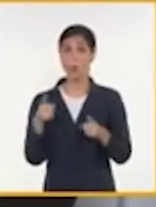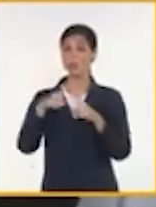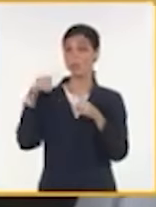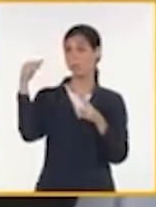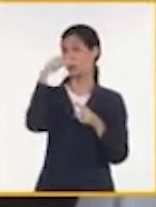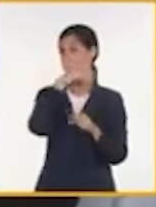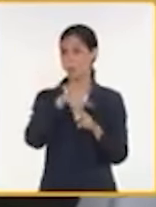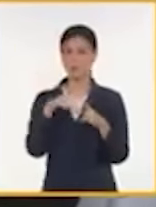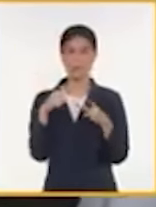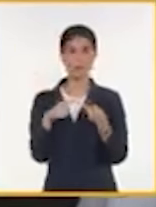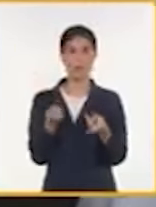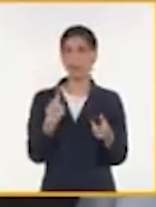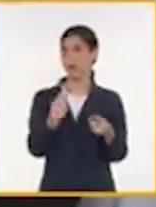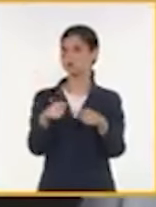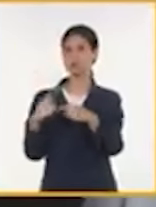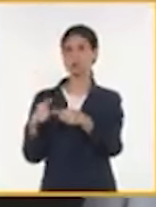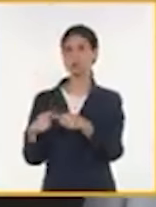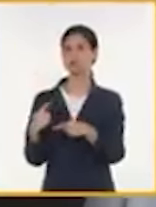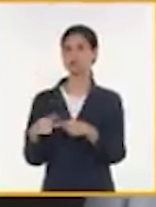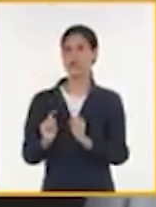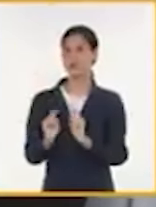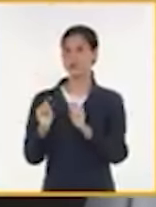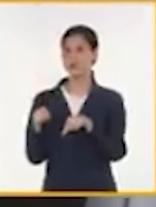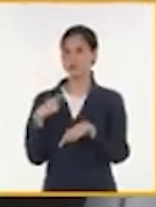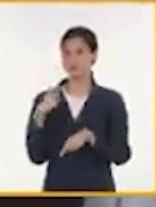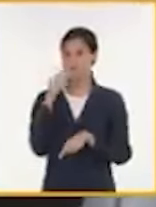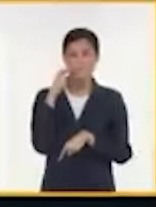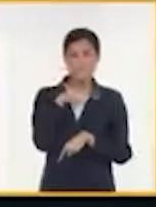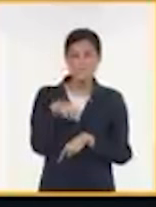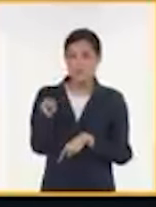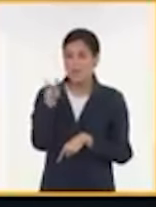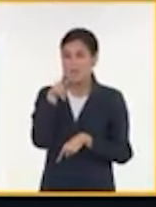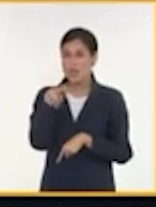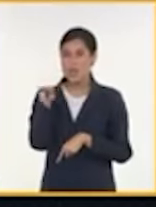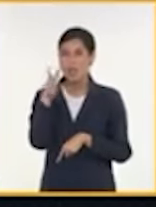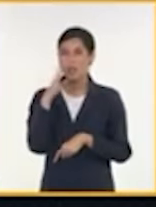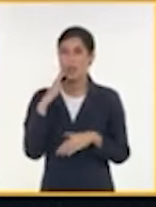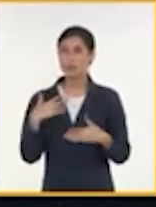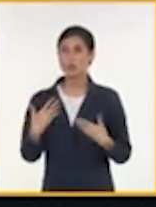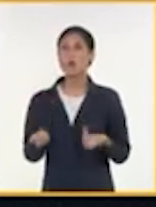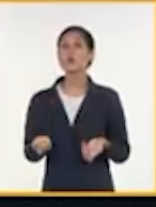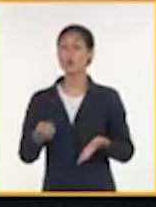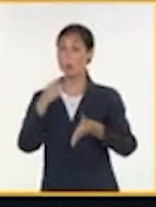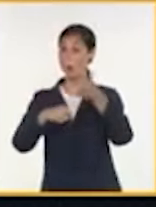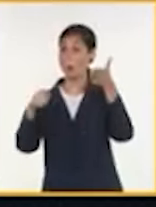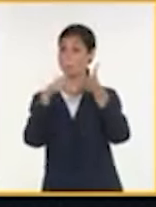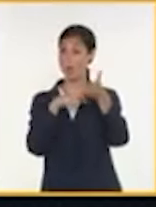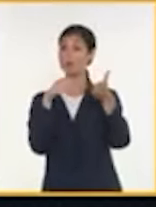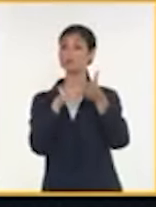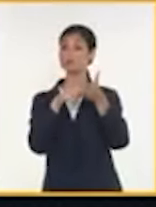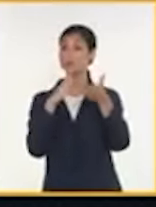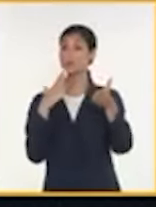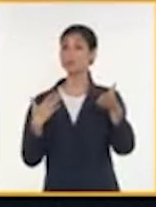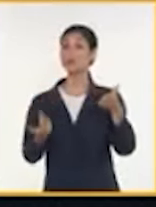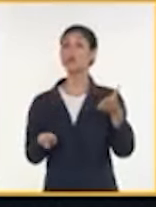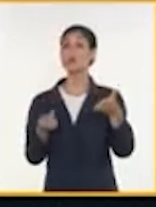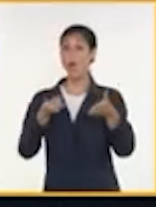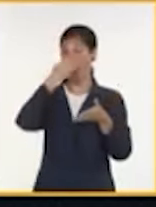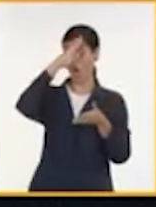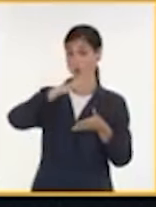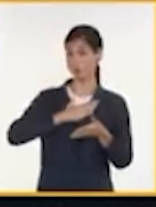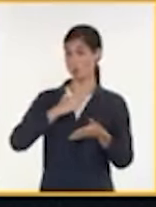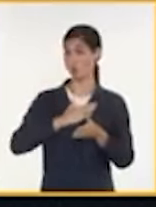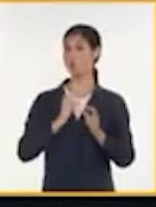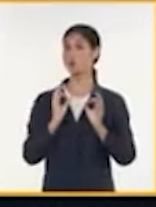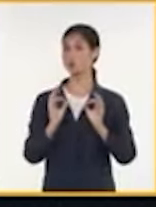códigos que por supuesto le reportaba una ganancia con la que yos financiaban las las actividades que se realizaban aquí en Cuba por estos elementos